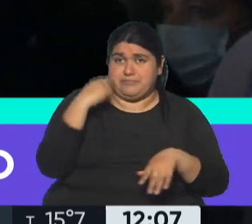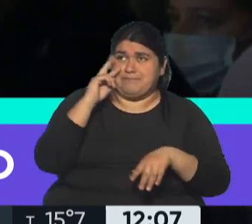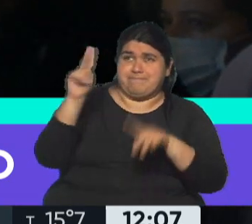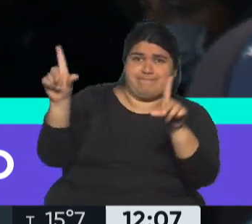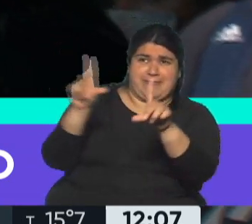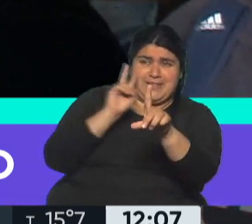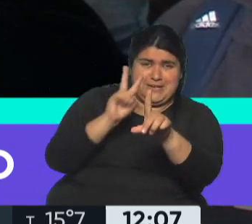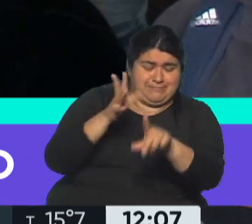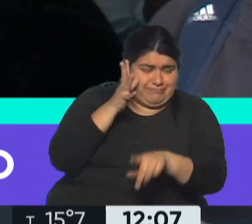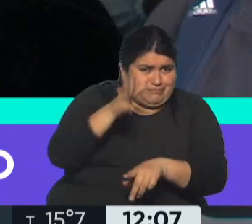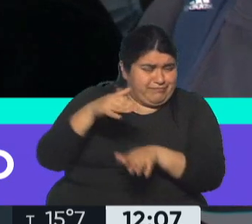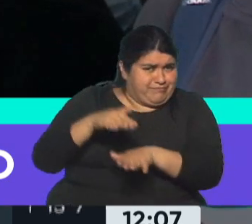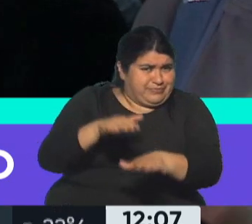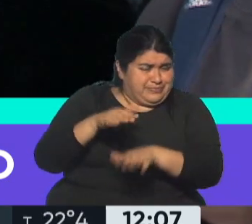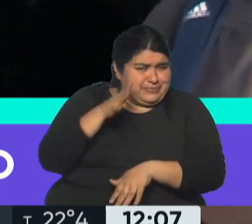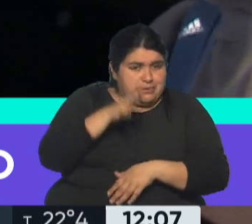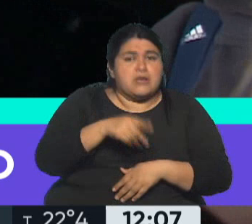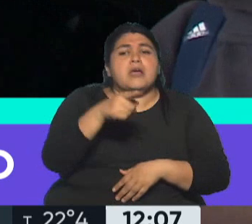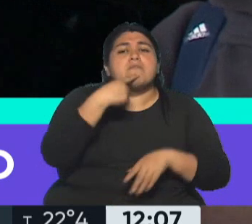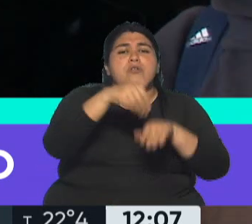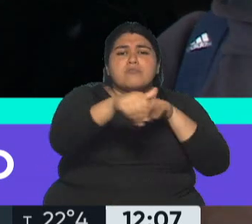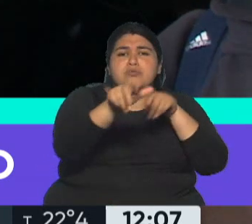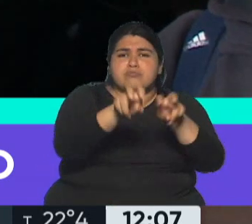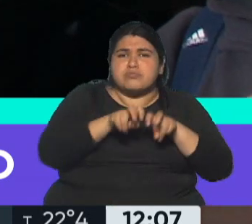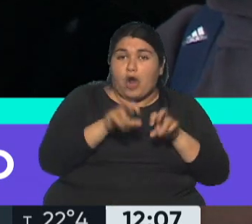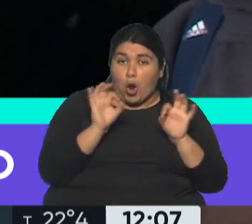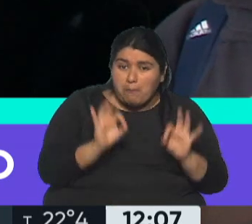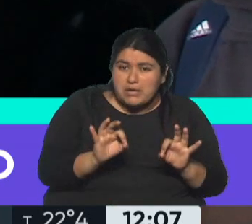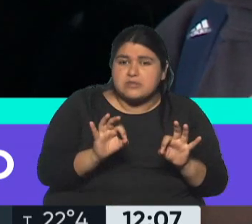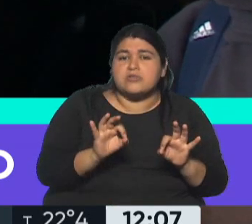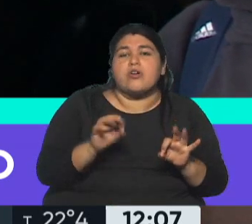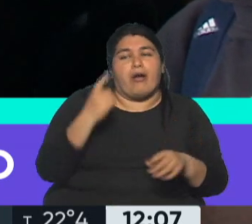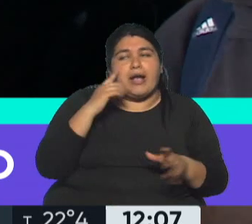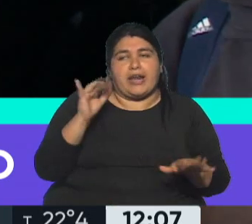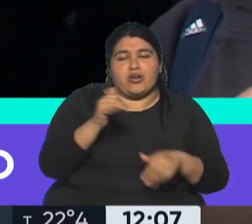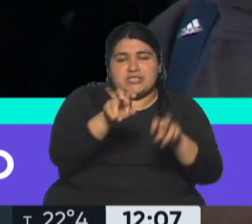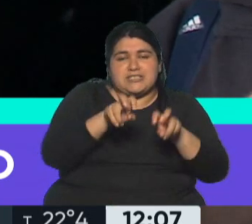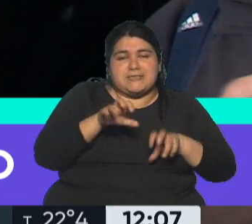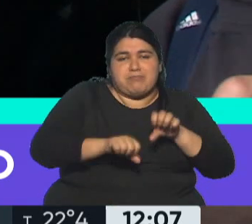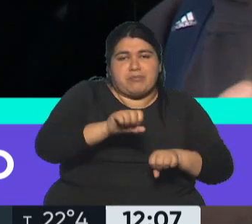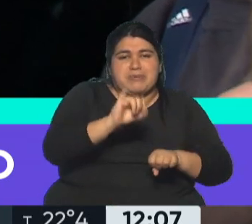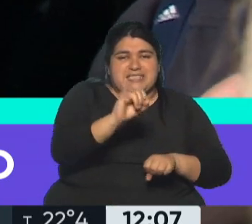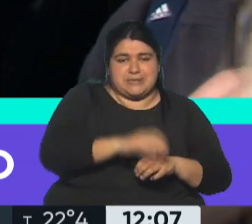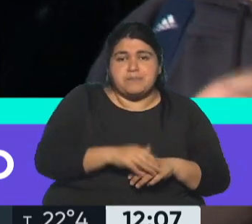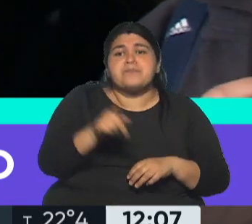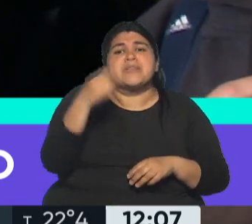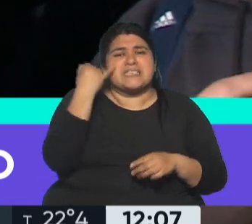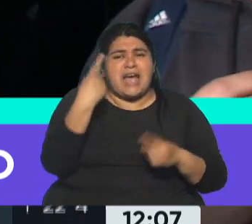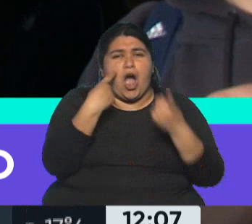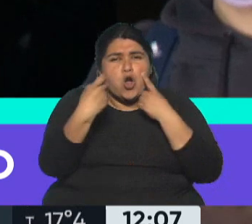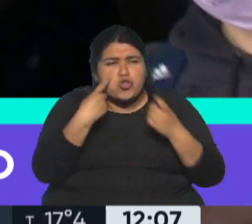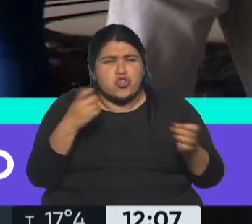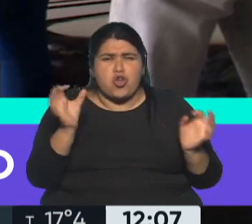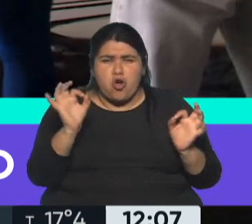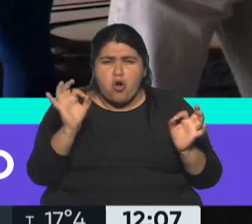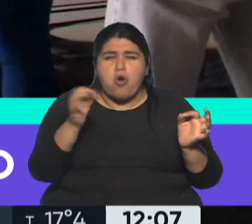hay bastante tránsito. ¿Viajan con todo el micro completo? Creo que sí, sí. ¿Hicieron ya los chequeos, los